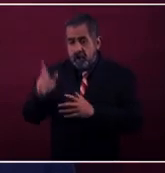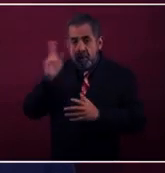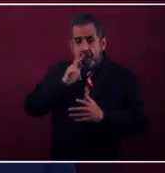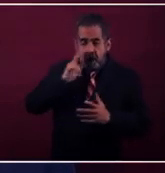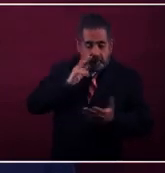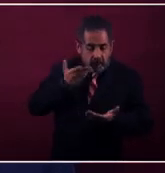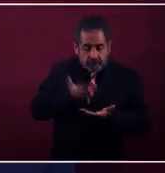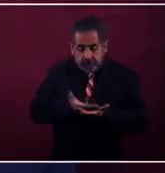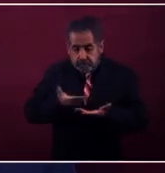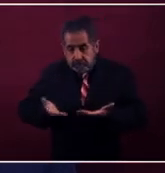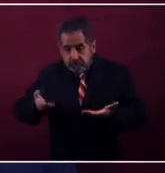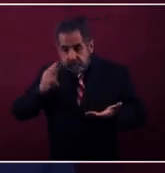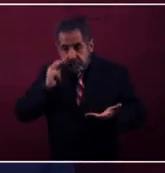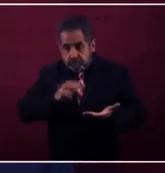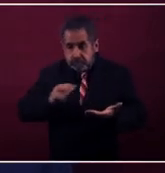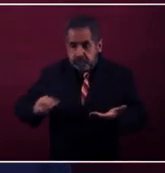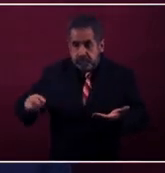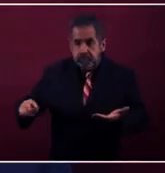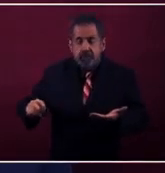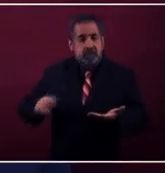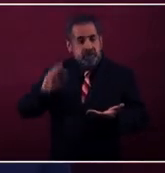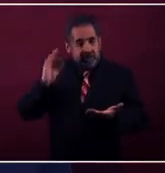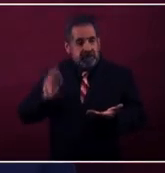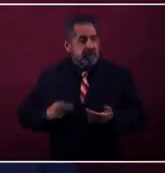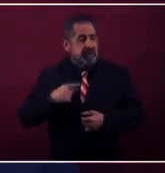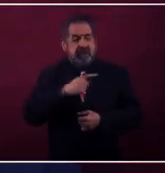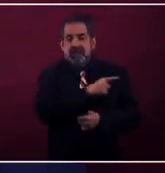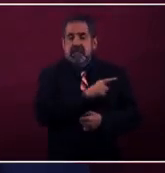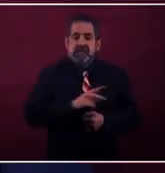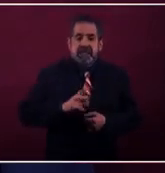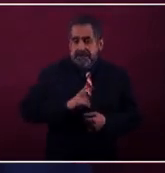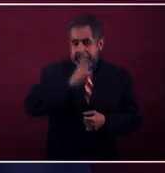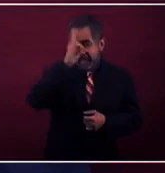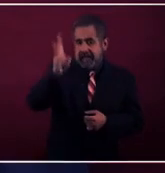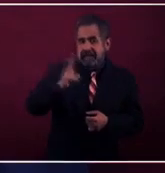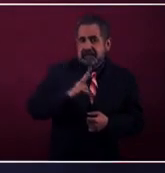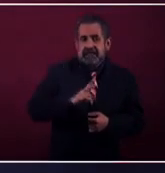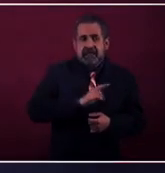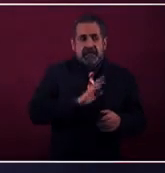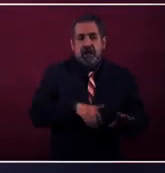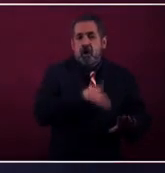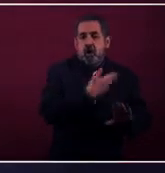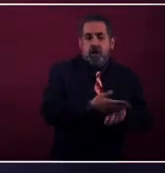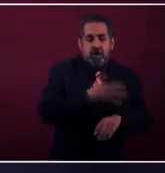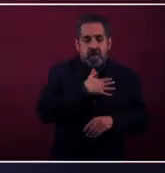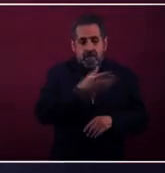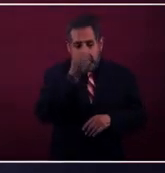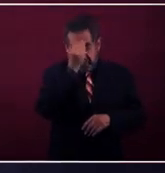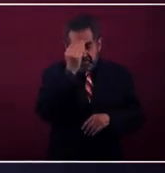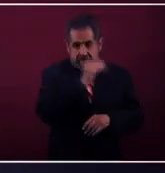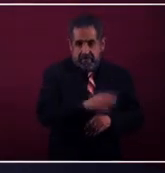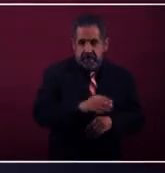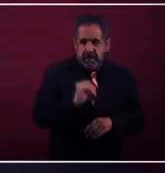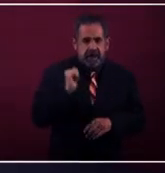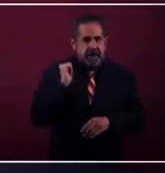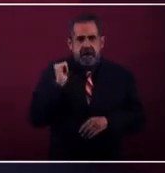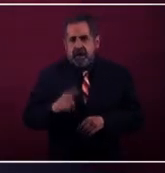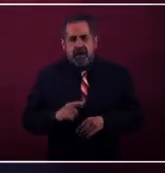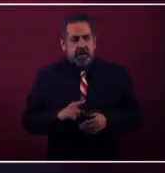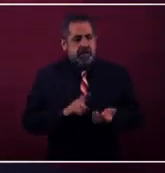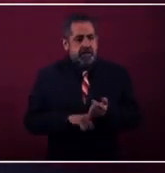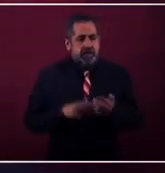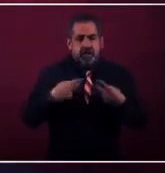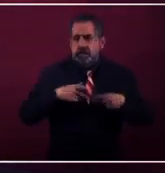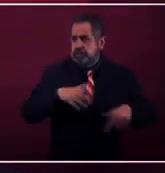demuestra de que es una represalia, de que se fabricó un delito a cualquier persona,